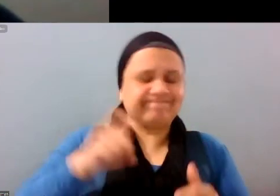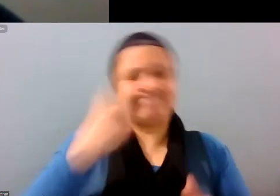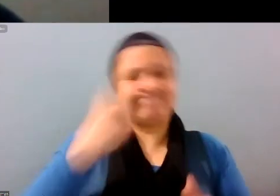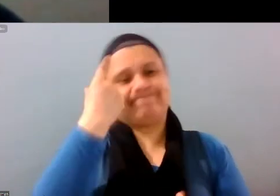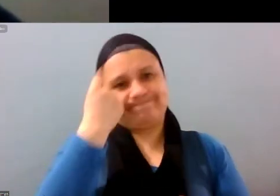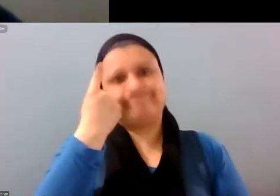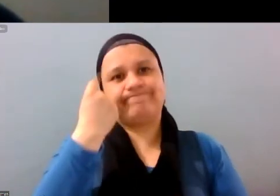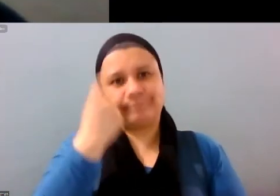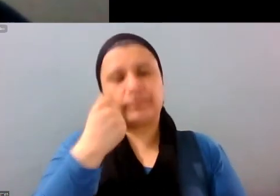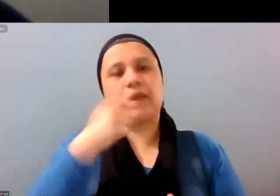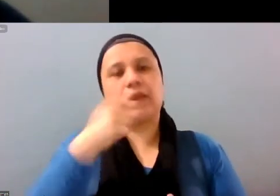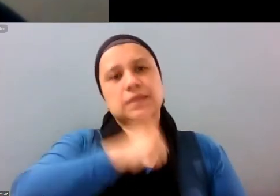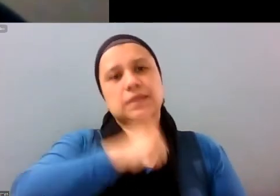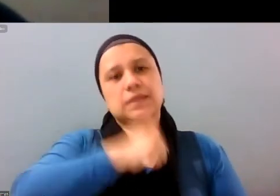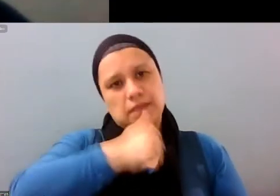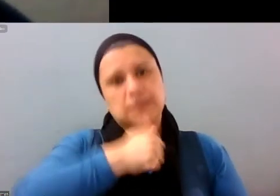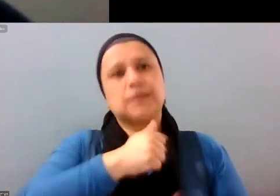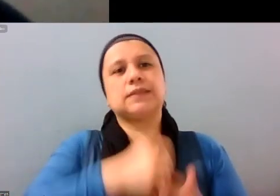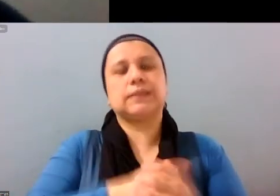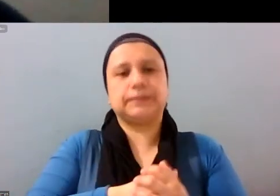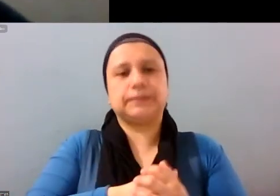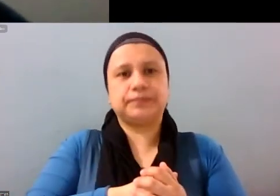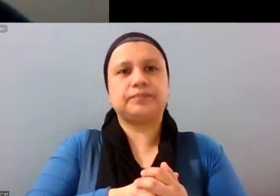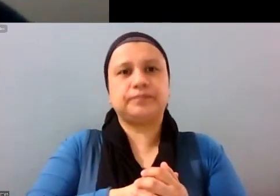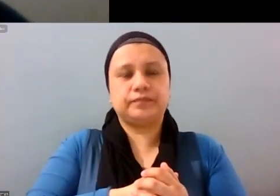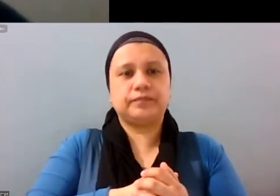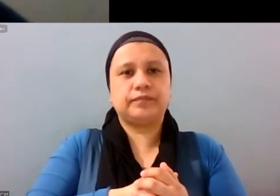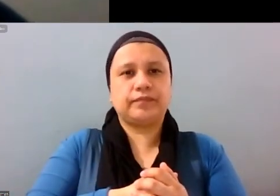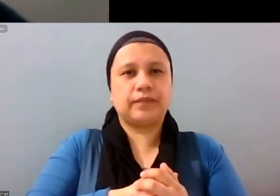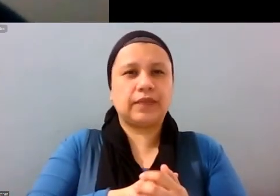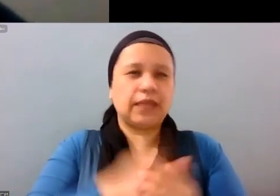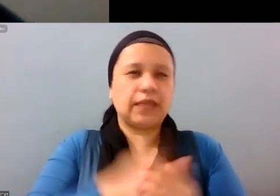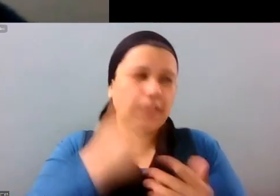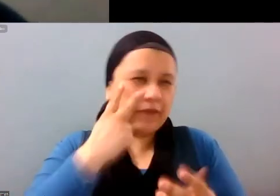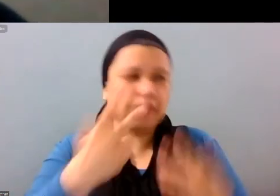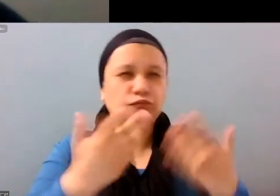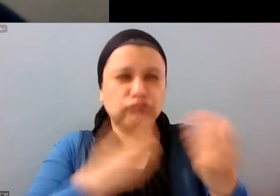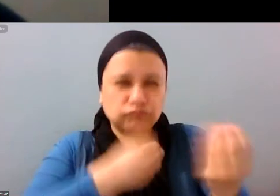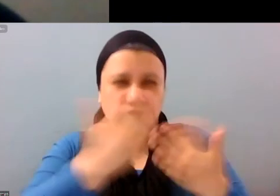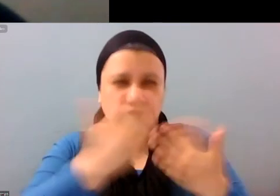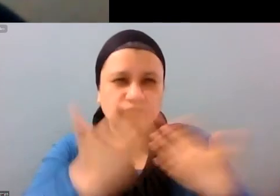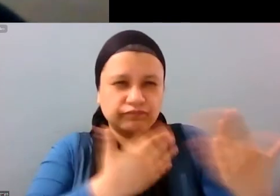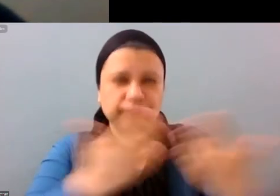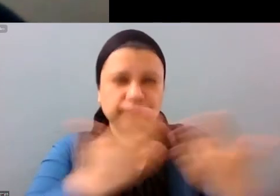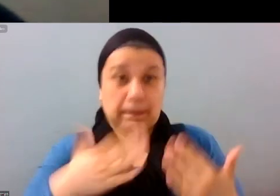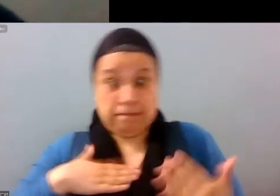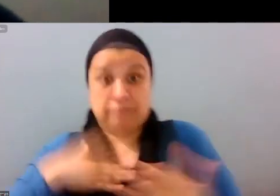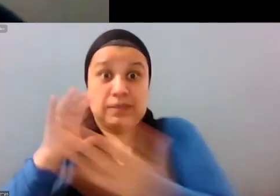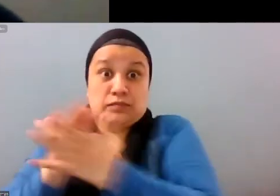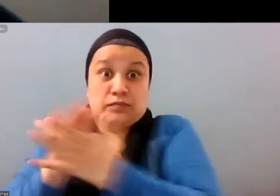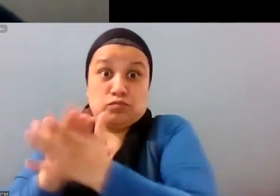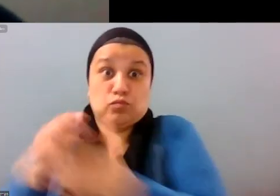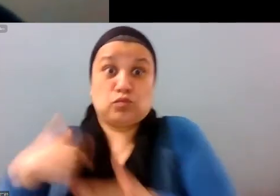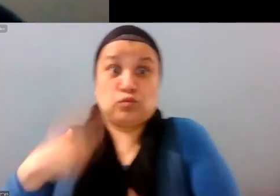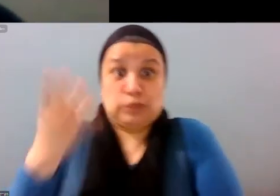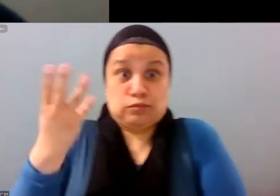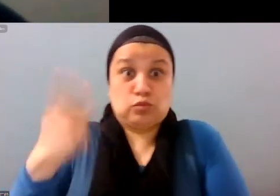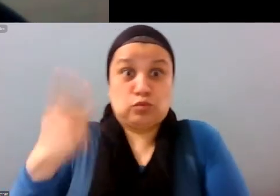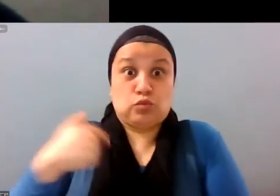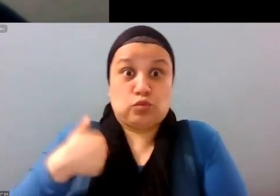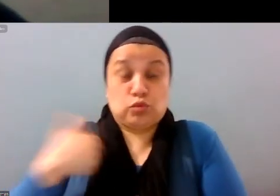paciencia poder adecuar ir mi esposo y yo acomodando todas las situaciones para poder